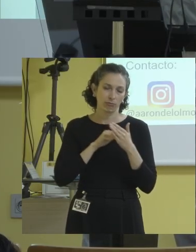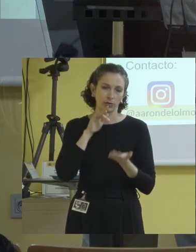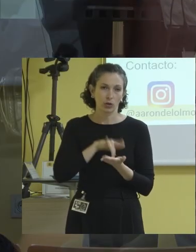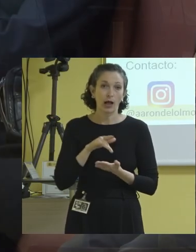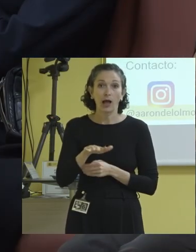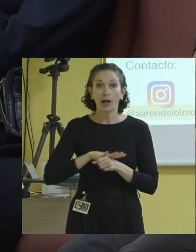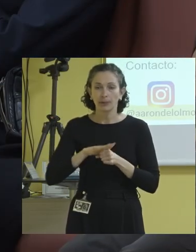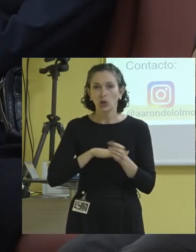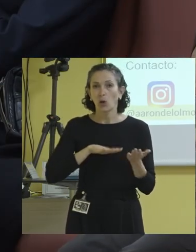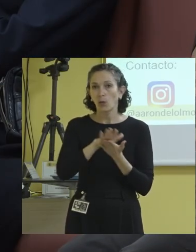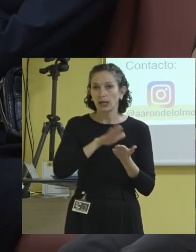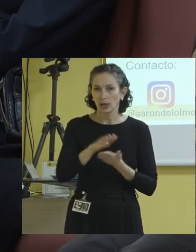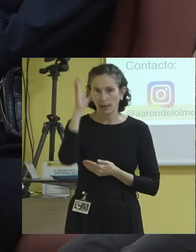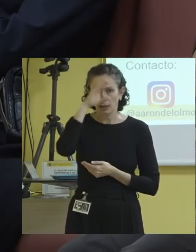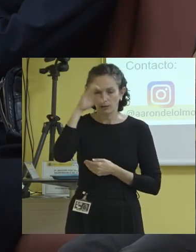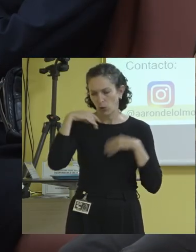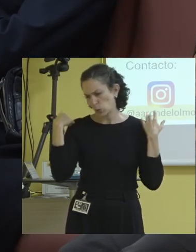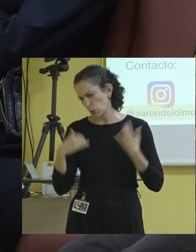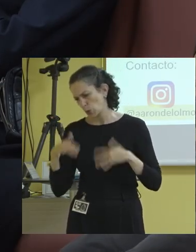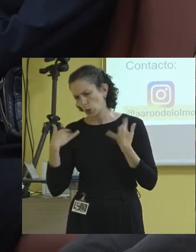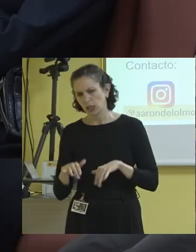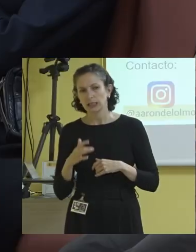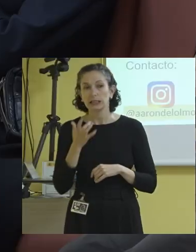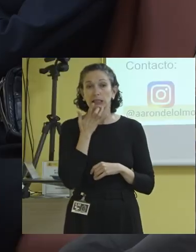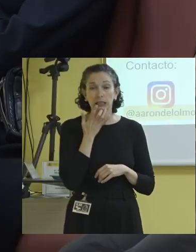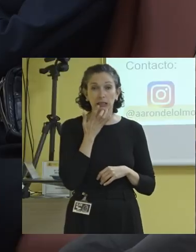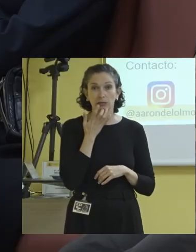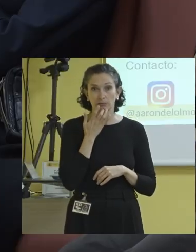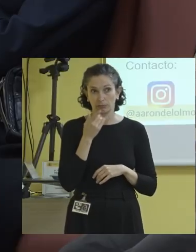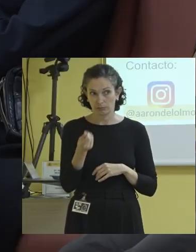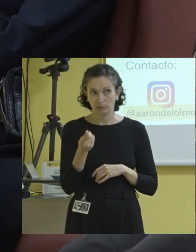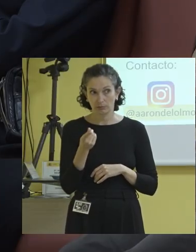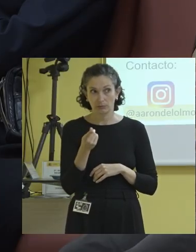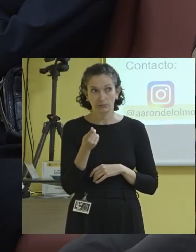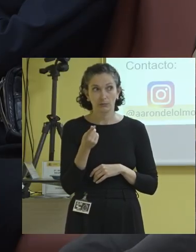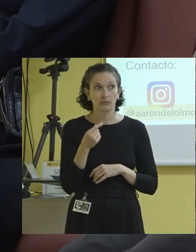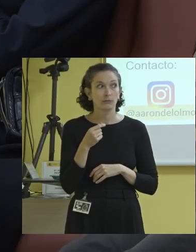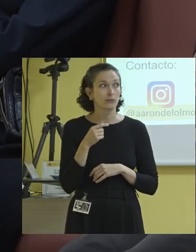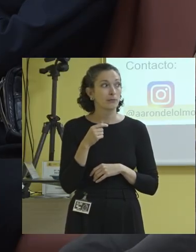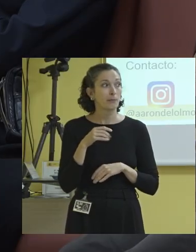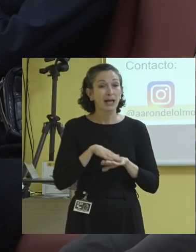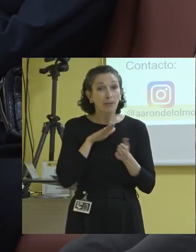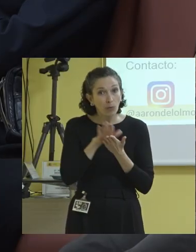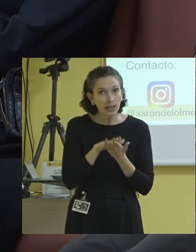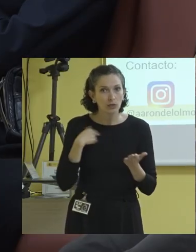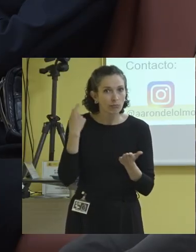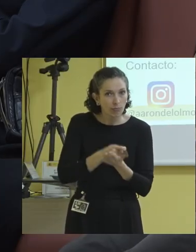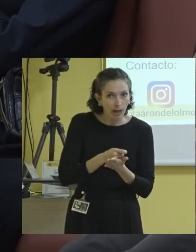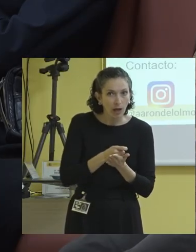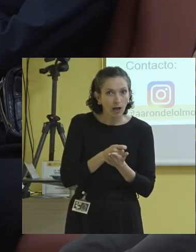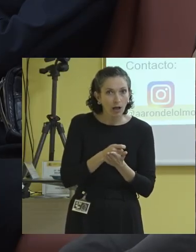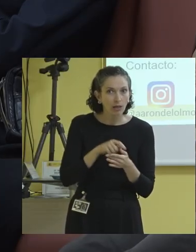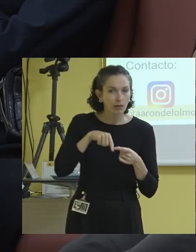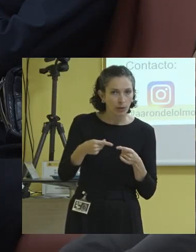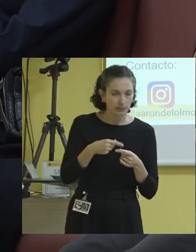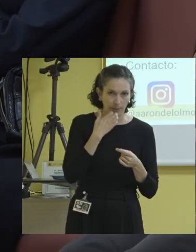publicaciones científicas es tremendo, o sea, si uno cuenta, en fin, lo que cuesta hoy en día, o sea, que pagamos por publicar y después, o sea, yo me encuentro en el caso que alguna vez